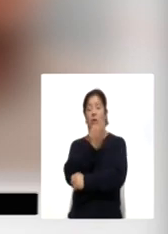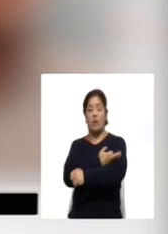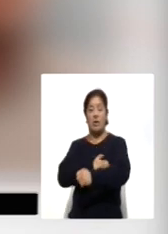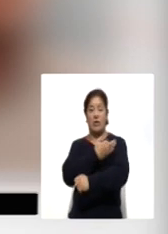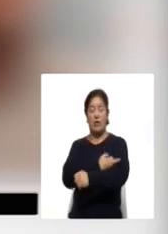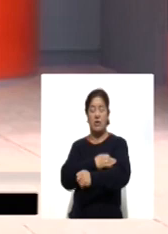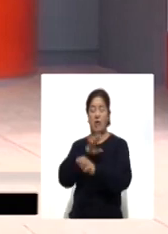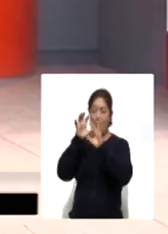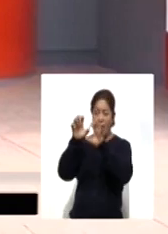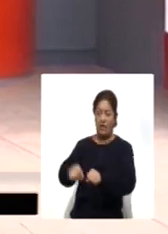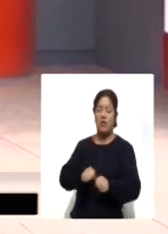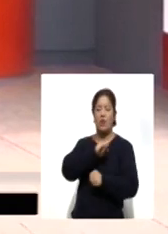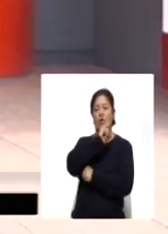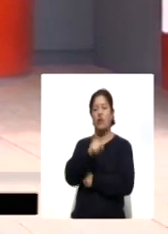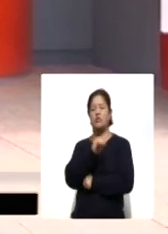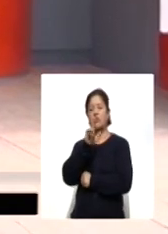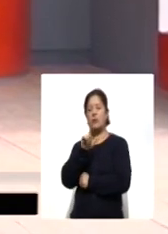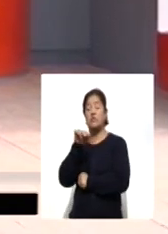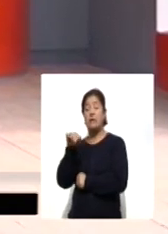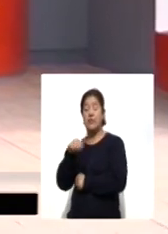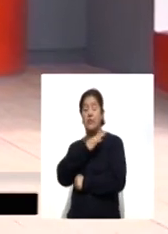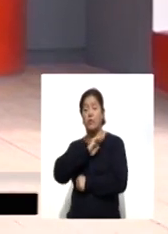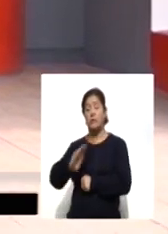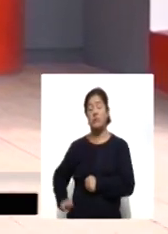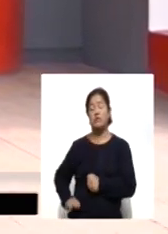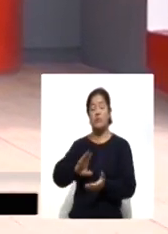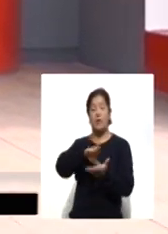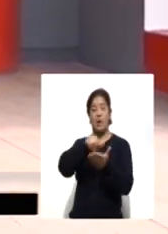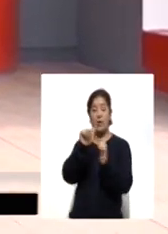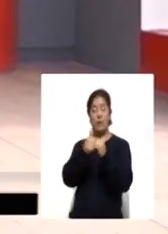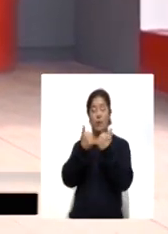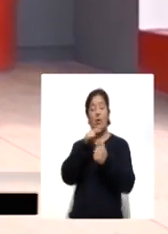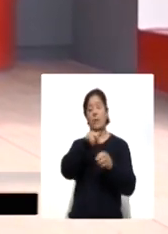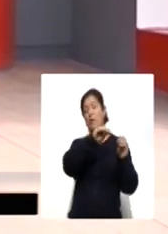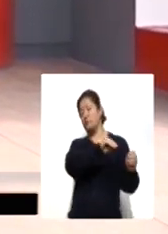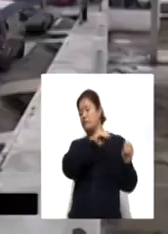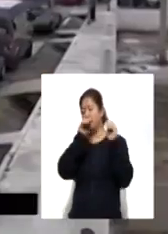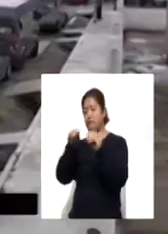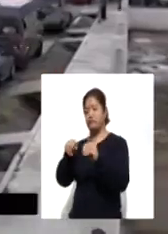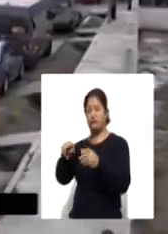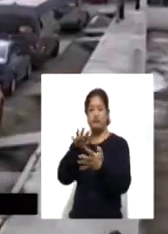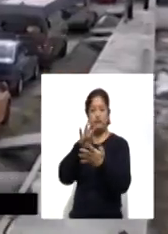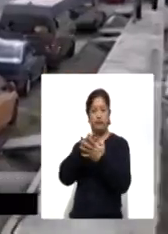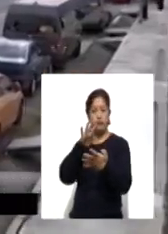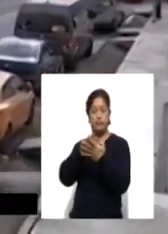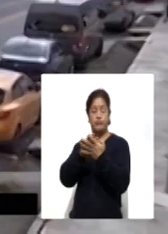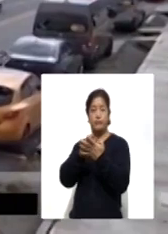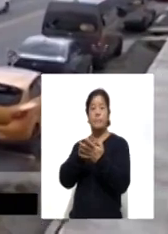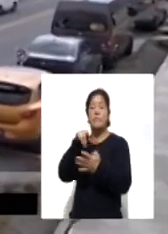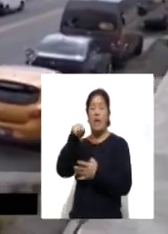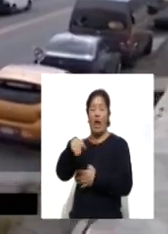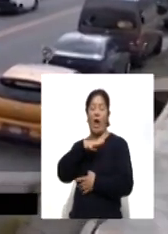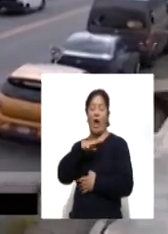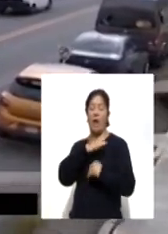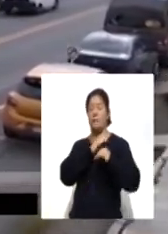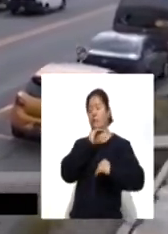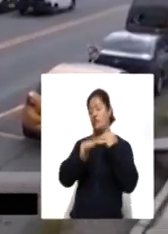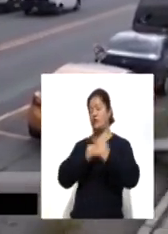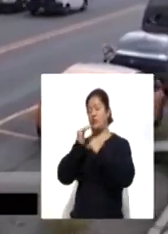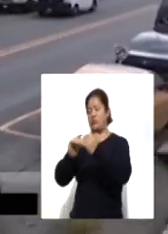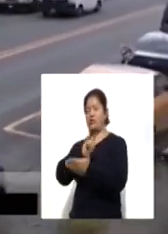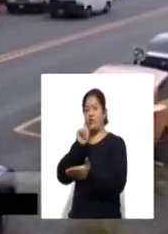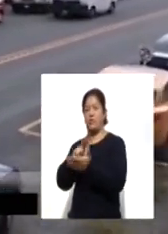Investigación capturaron a José Luis N. en el municipio de Calpulalpan, por lo que fue trasladado al Centro de Reinserción Social, donde enfrentará su proceso